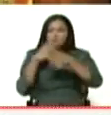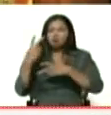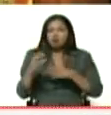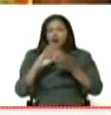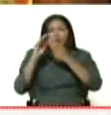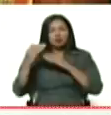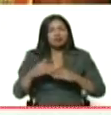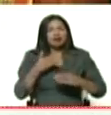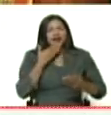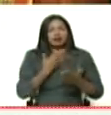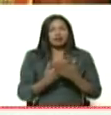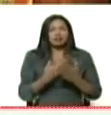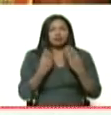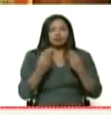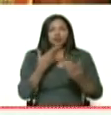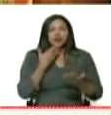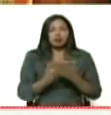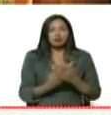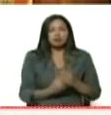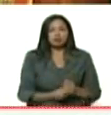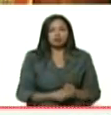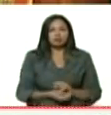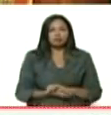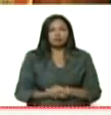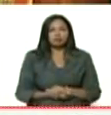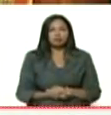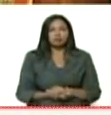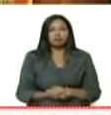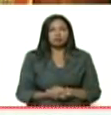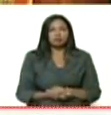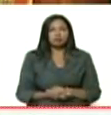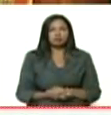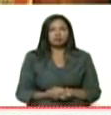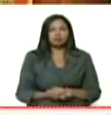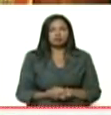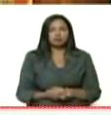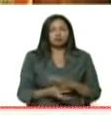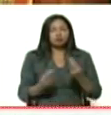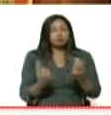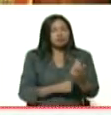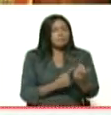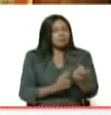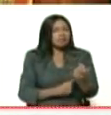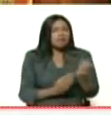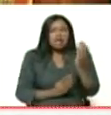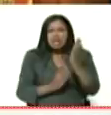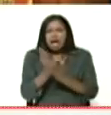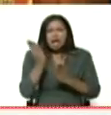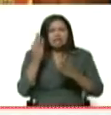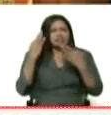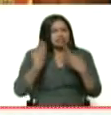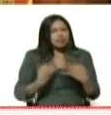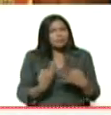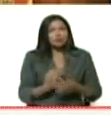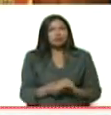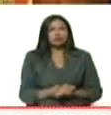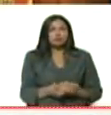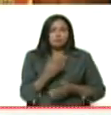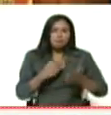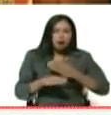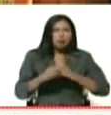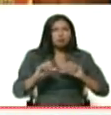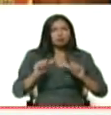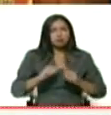Les doy las gracias por tanta lealtad, por tanta hermandad. Y les digo, vamos pues,